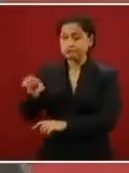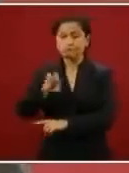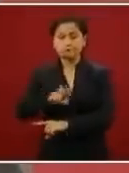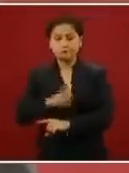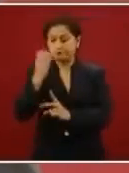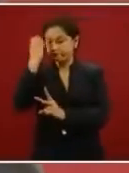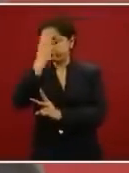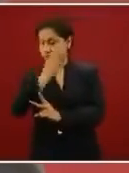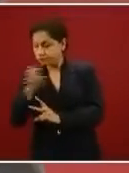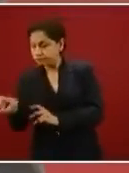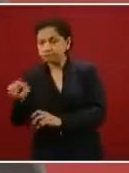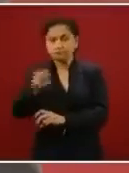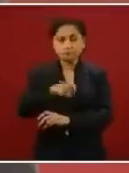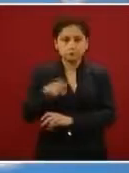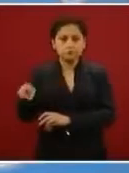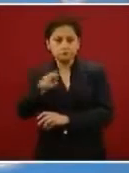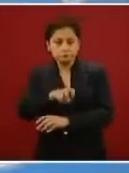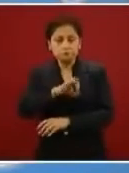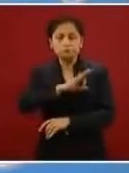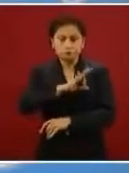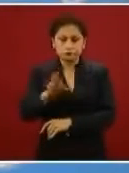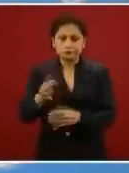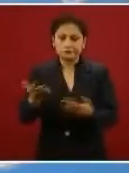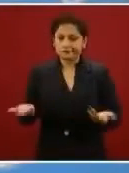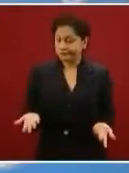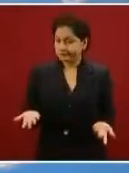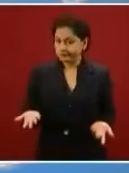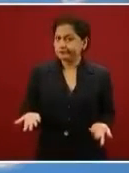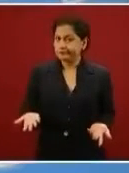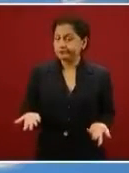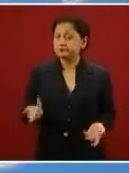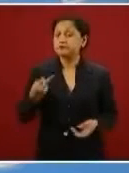arribar y estar. Nosotros no podemos